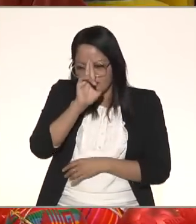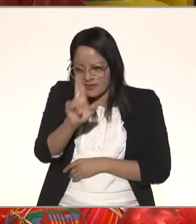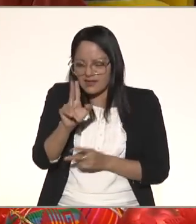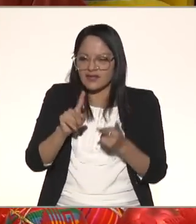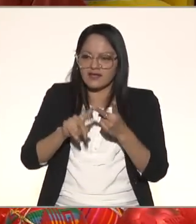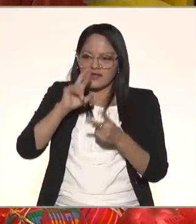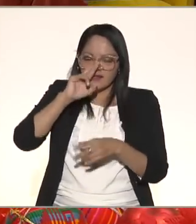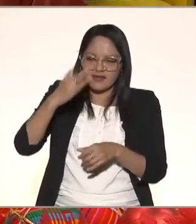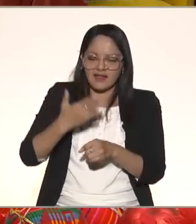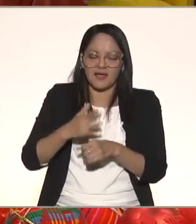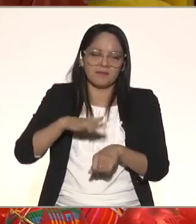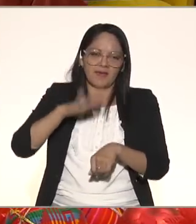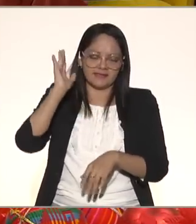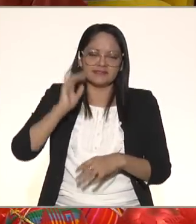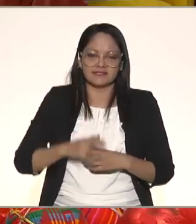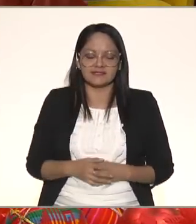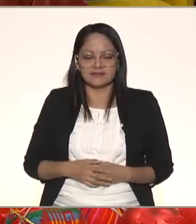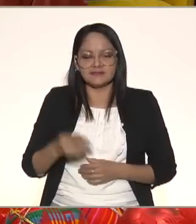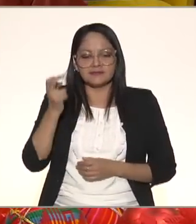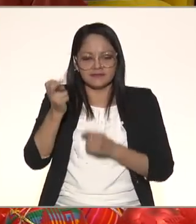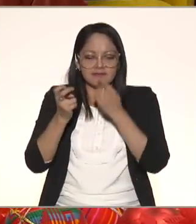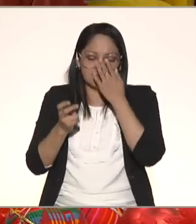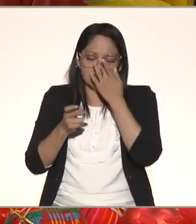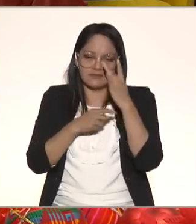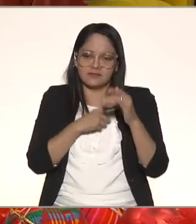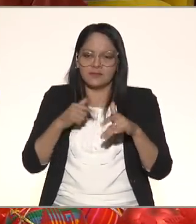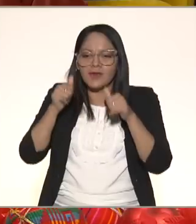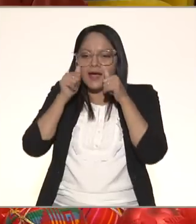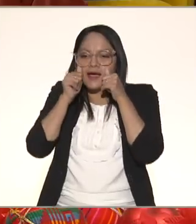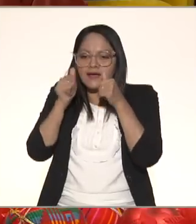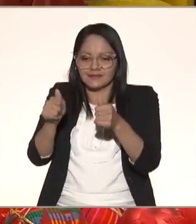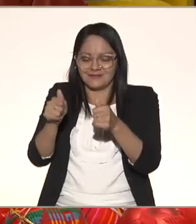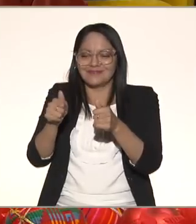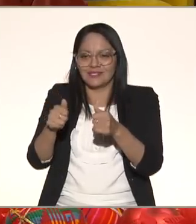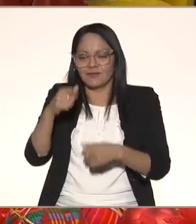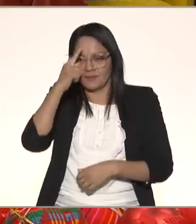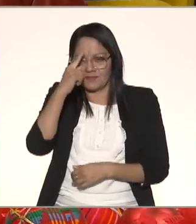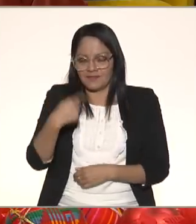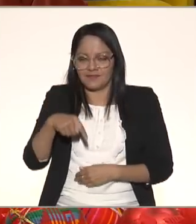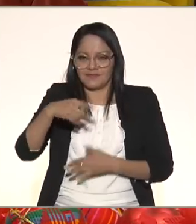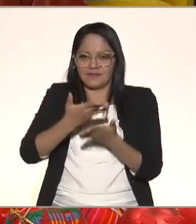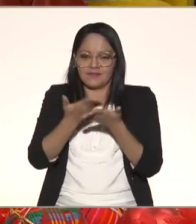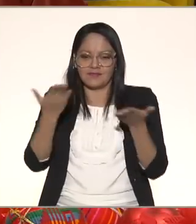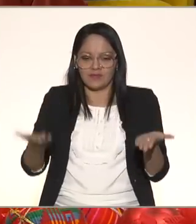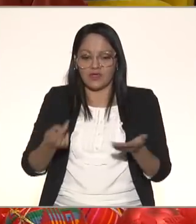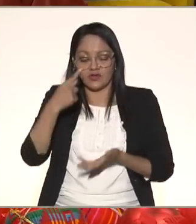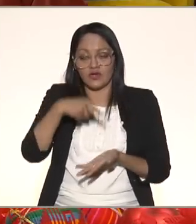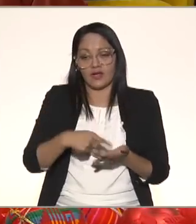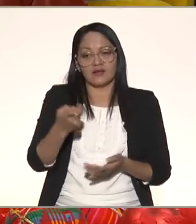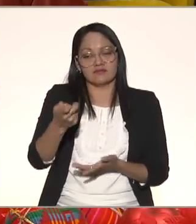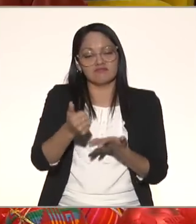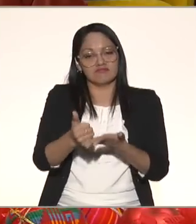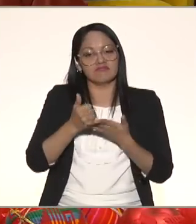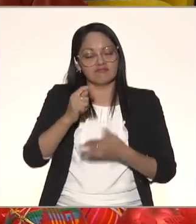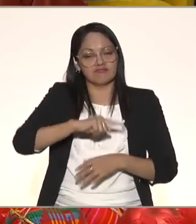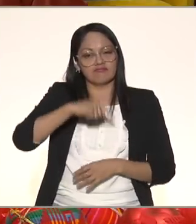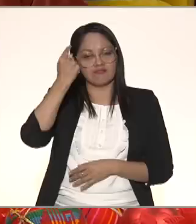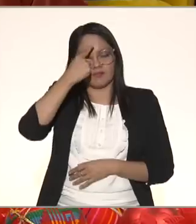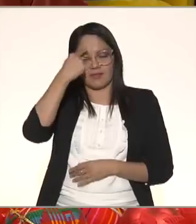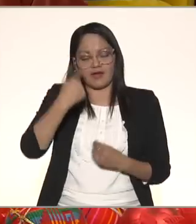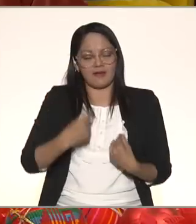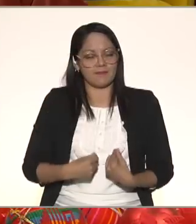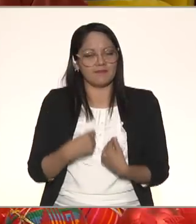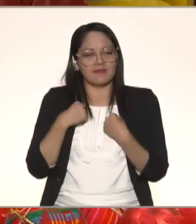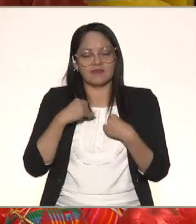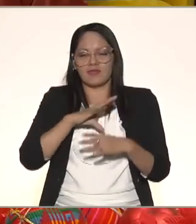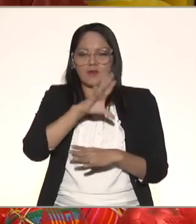responsabilidad etcétera entonces ser muy atentos al momento presente y creo que eso nos facilita mucho la vida en